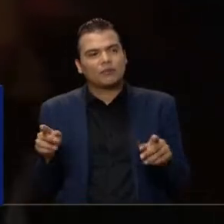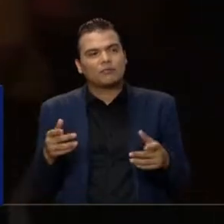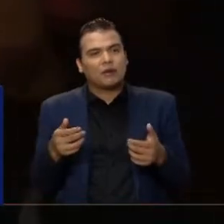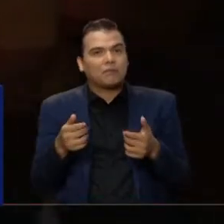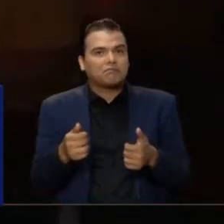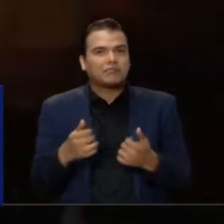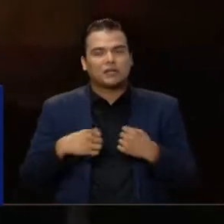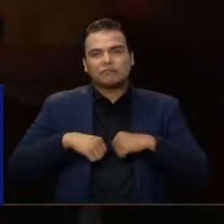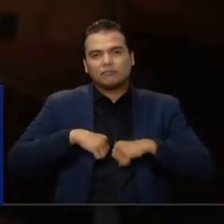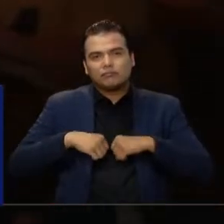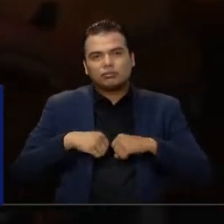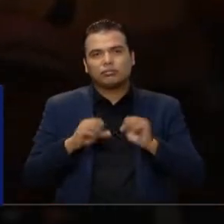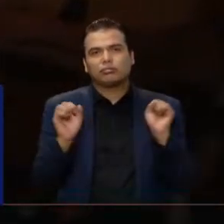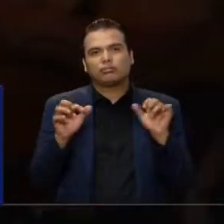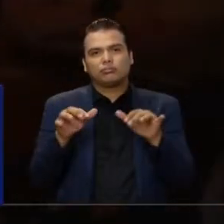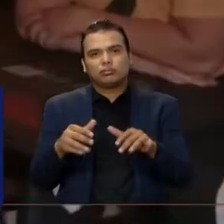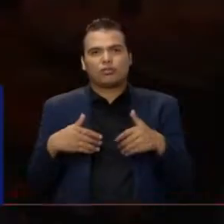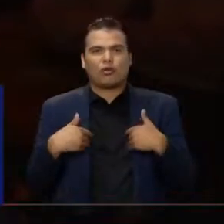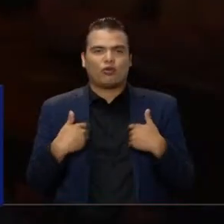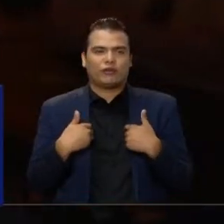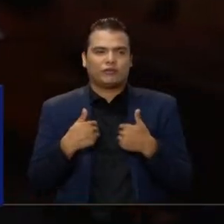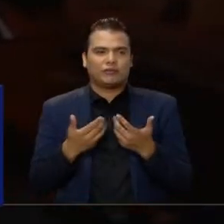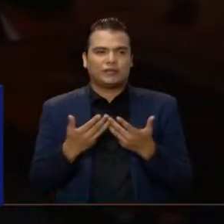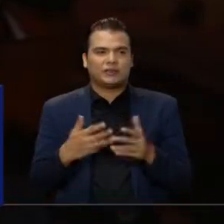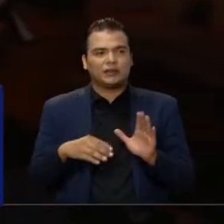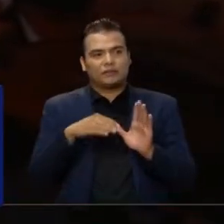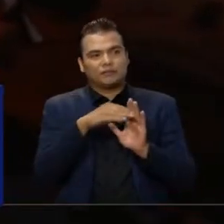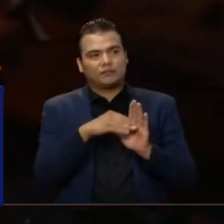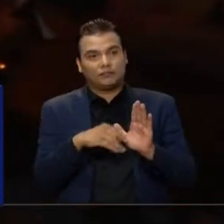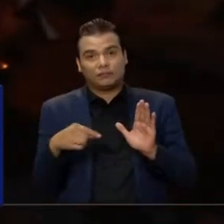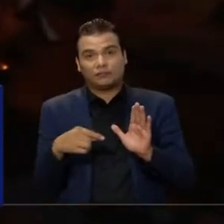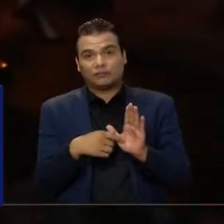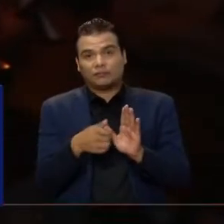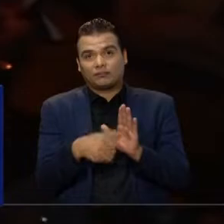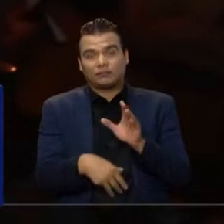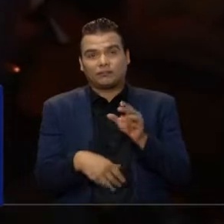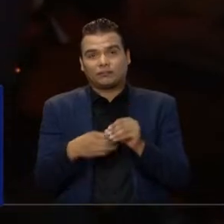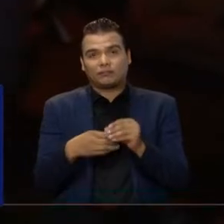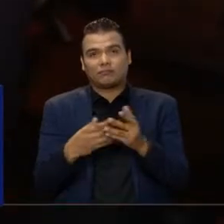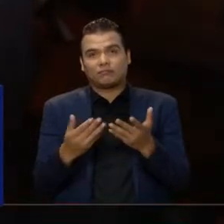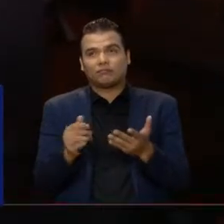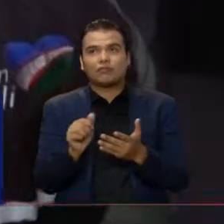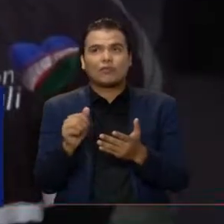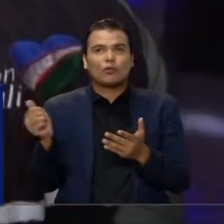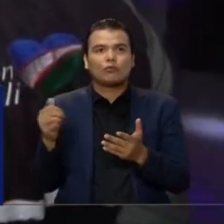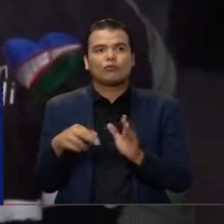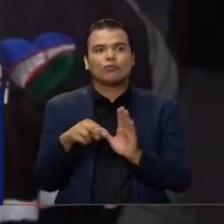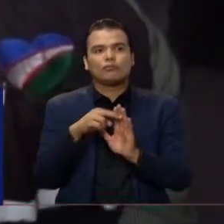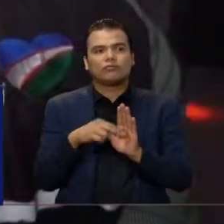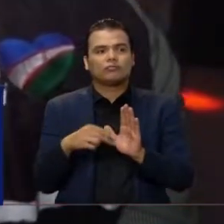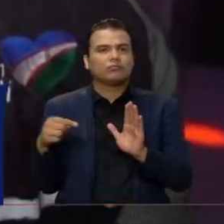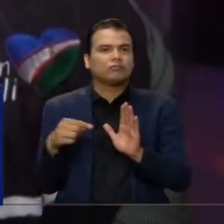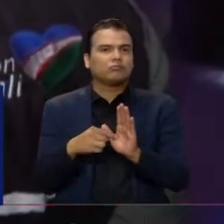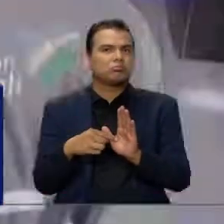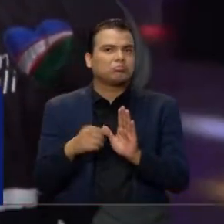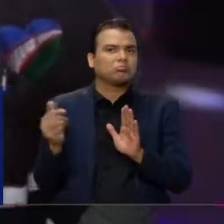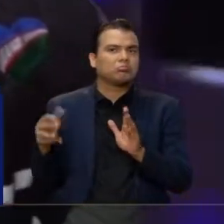garantías a disfrutar de él. ¿Esos son los requisitos más importantes? ¿También deben de tener algún otro requisito en especial?